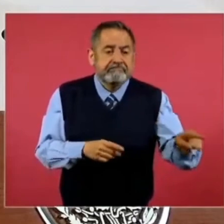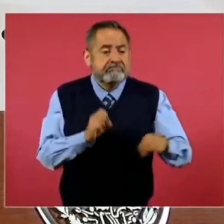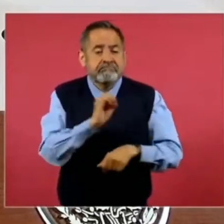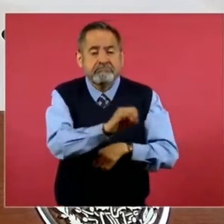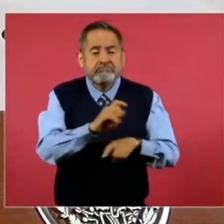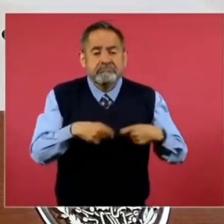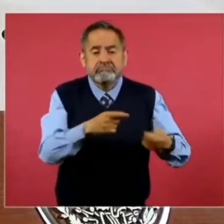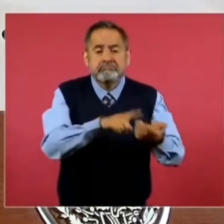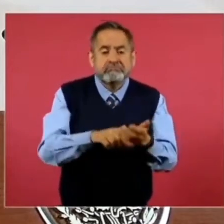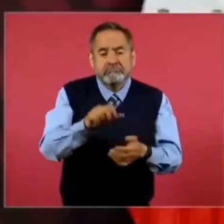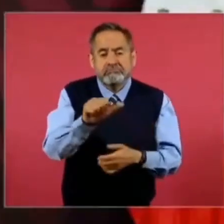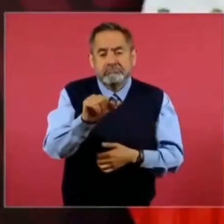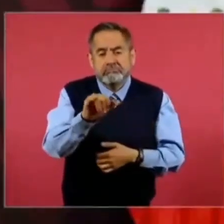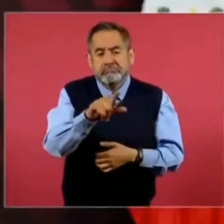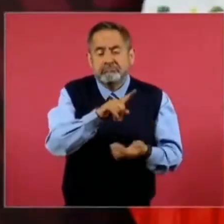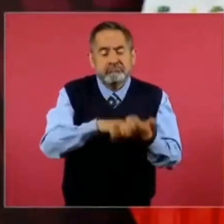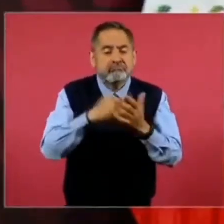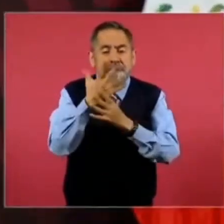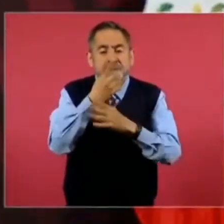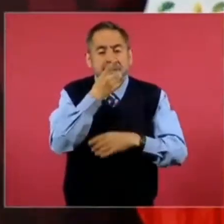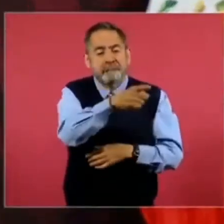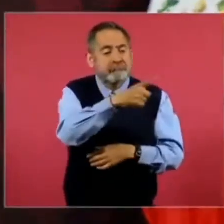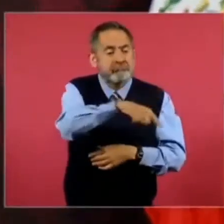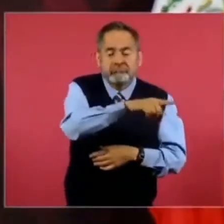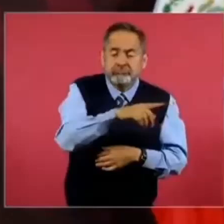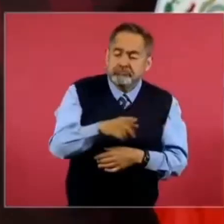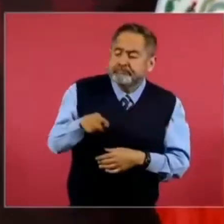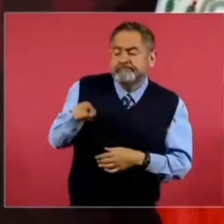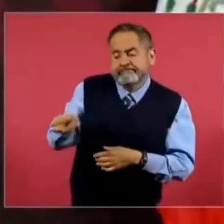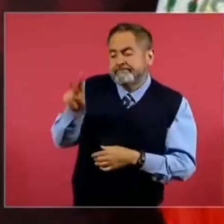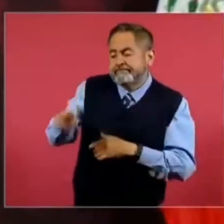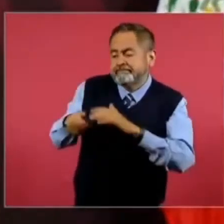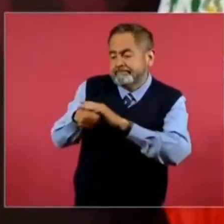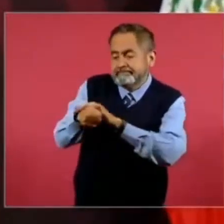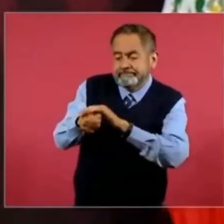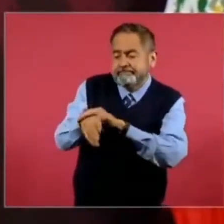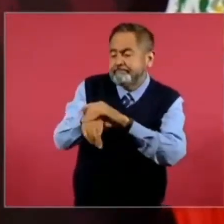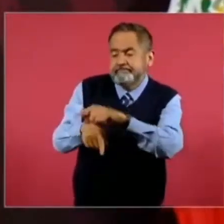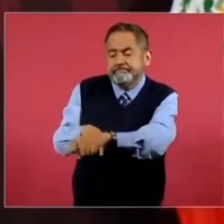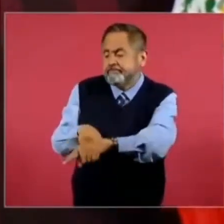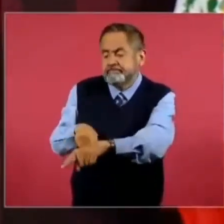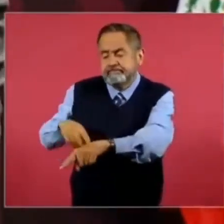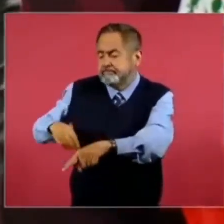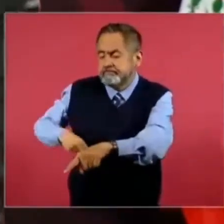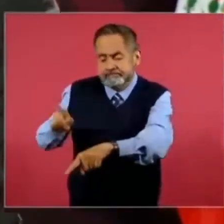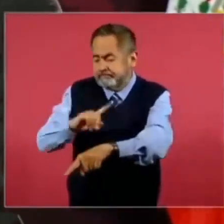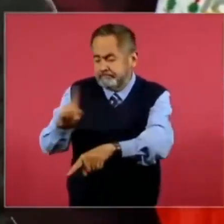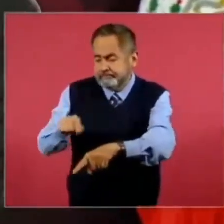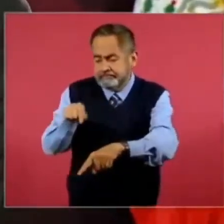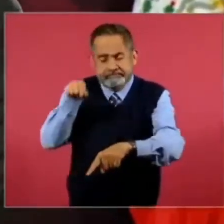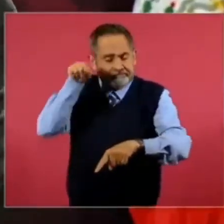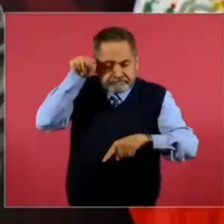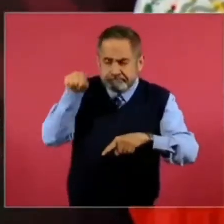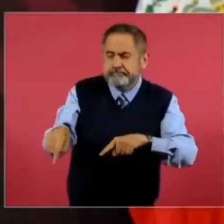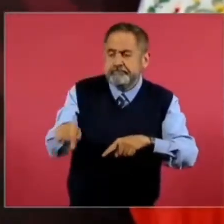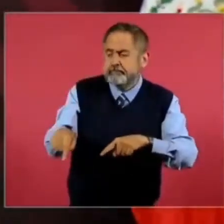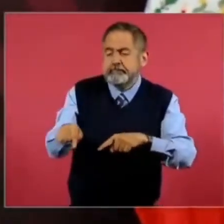ahí manifestaron que el caso de Ayotzinapa no pudo haberse